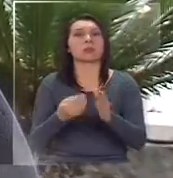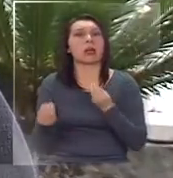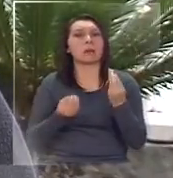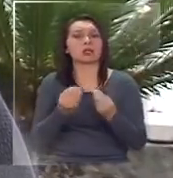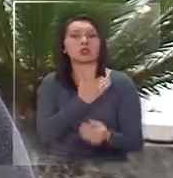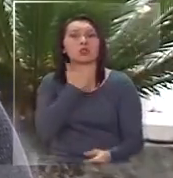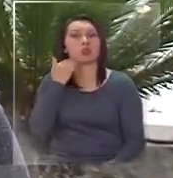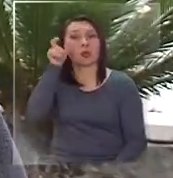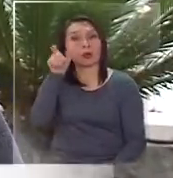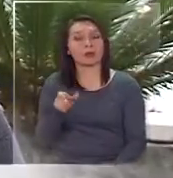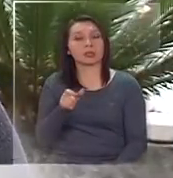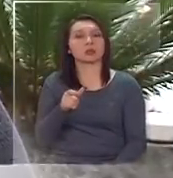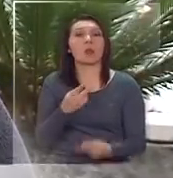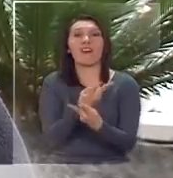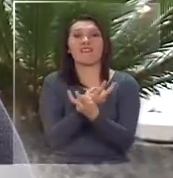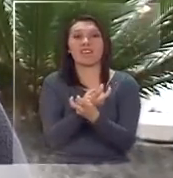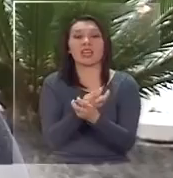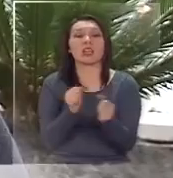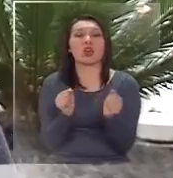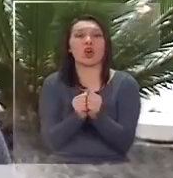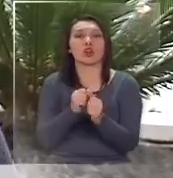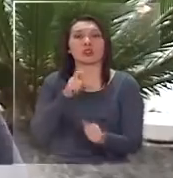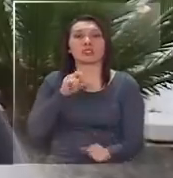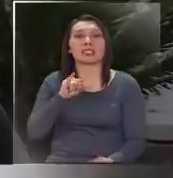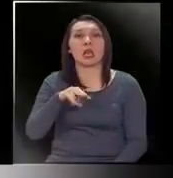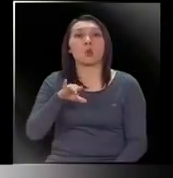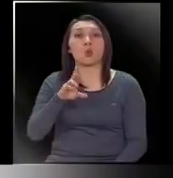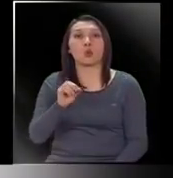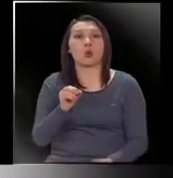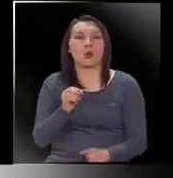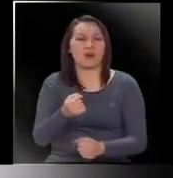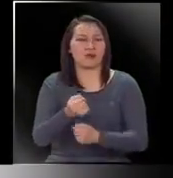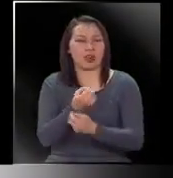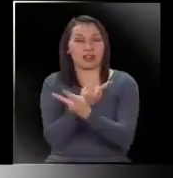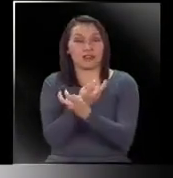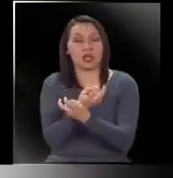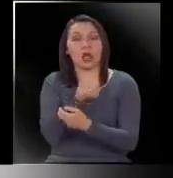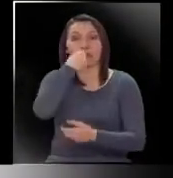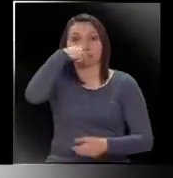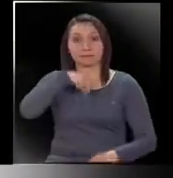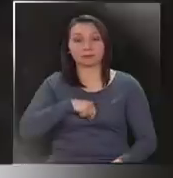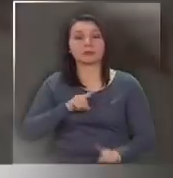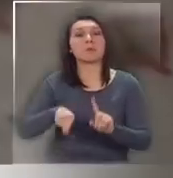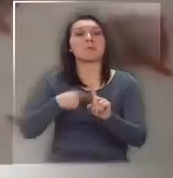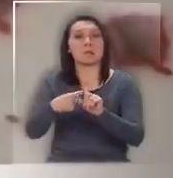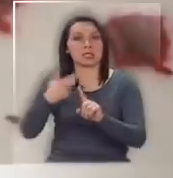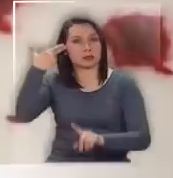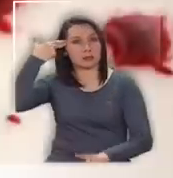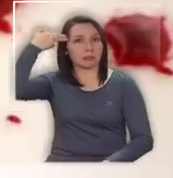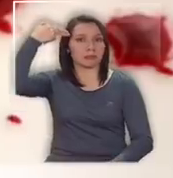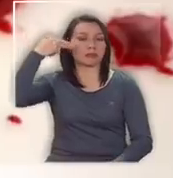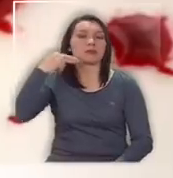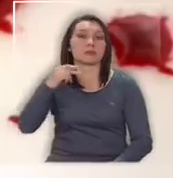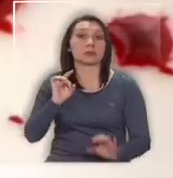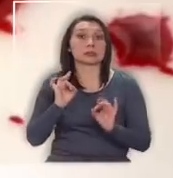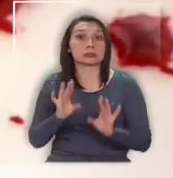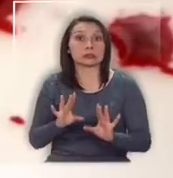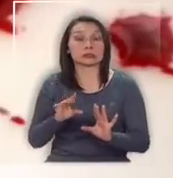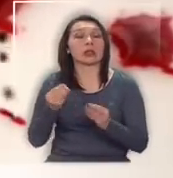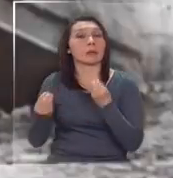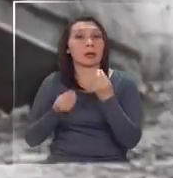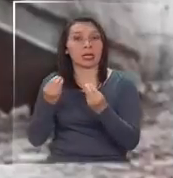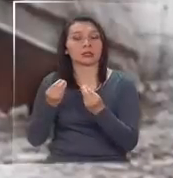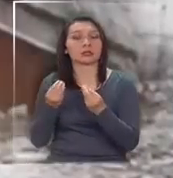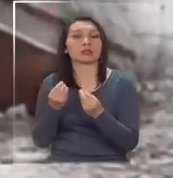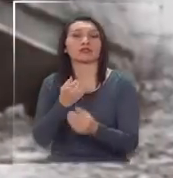muerte de esta persona habría sido envenenamiento con cianuro, pero al mismo tiempo un disparo. La ciencia terminó para siempre con el mito. Adolf Hitler